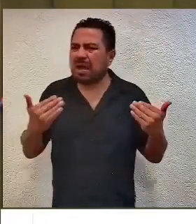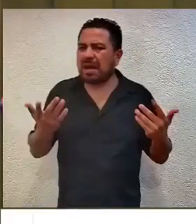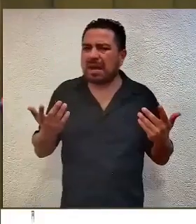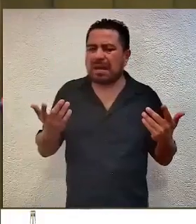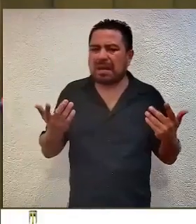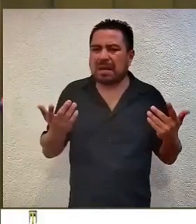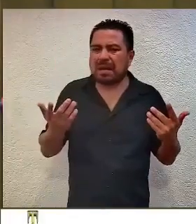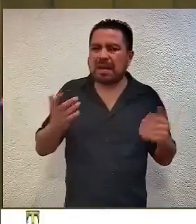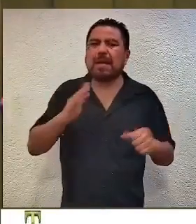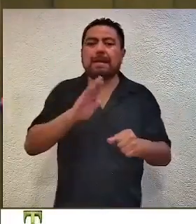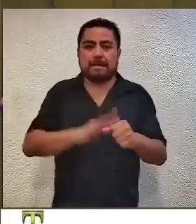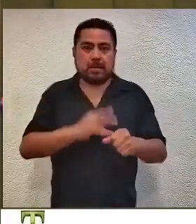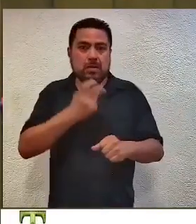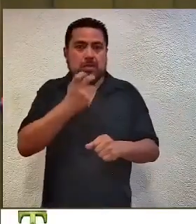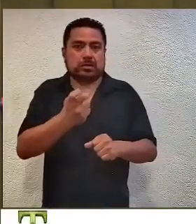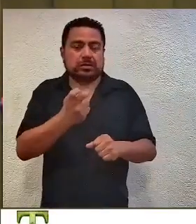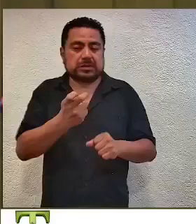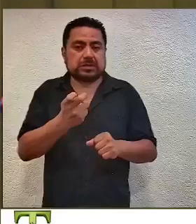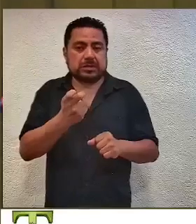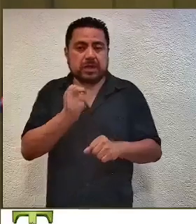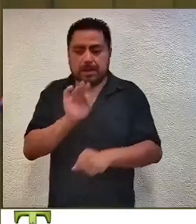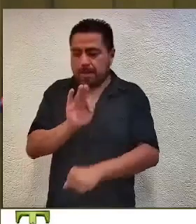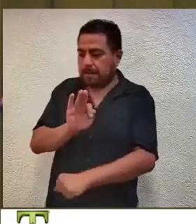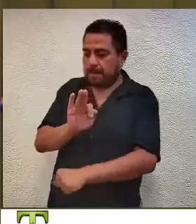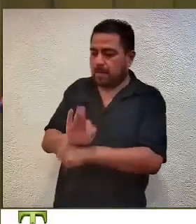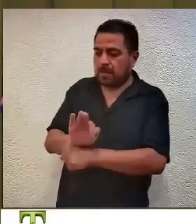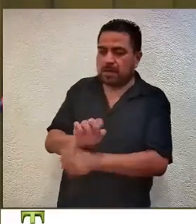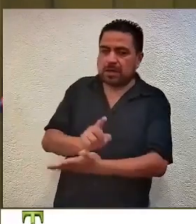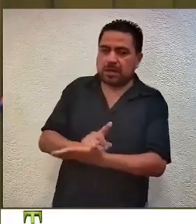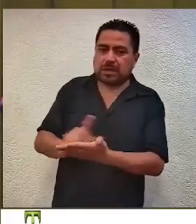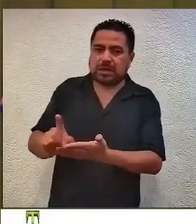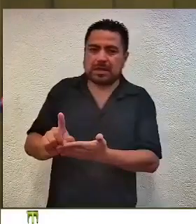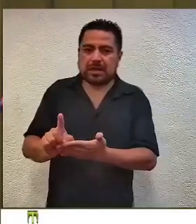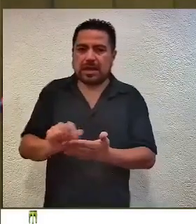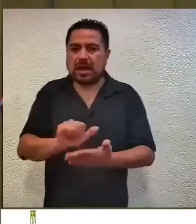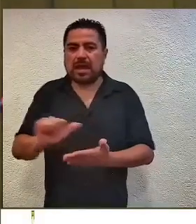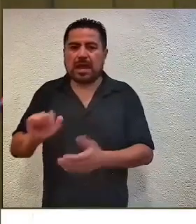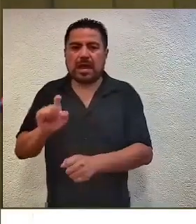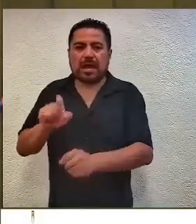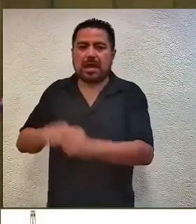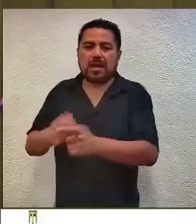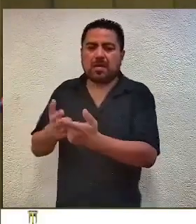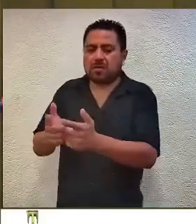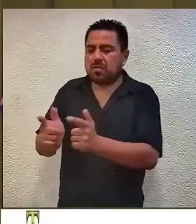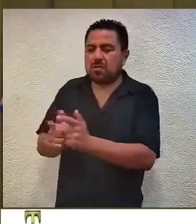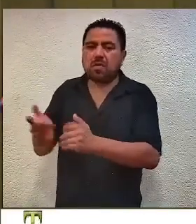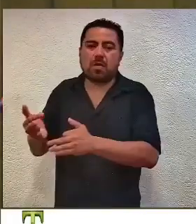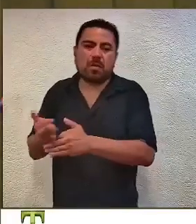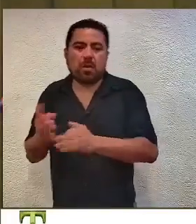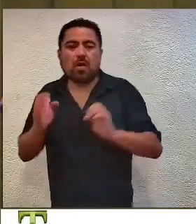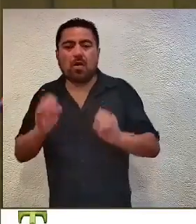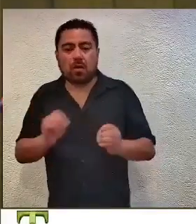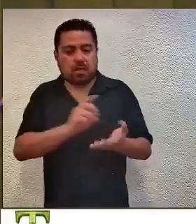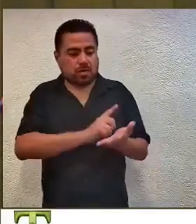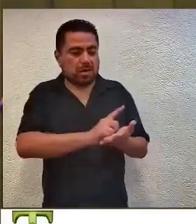tanto, escapa del ámbito de protección de los derechos de militancia partidista o de los